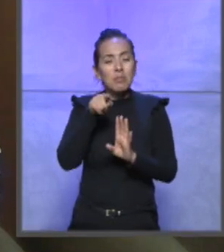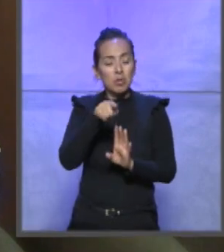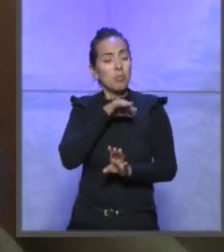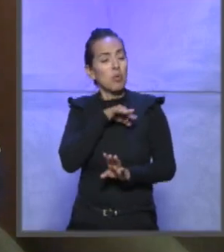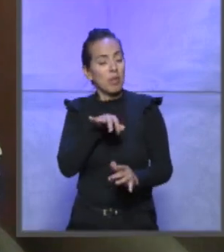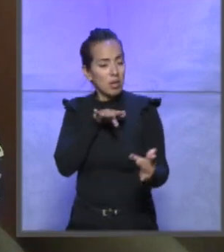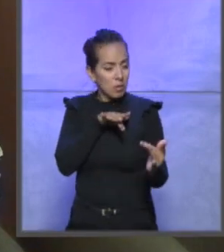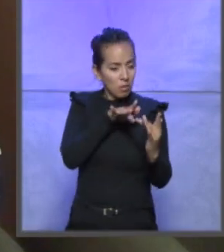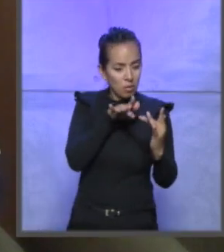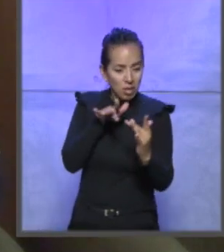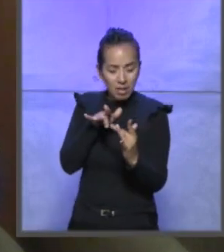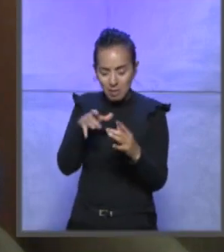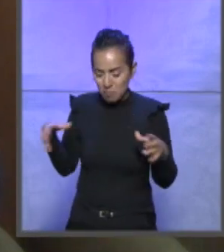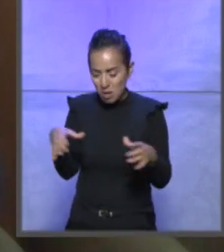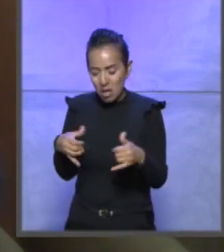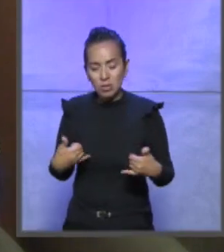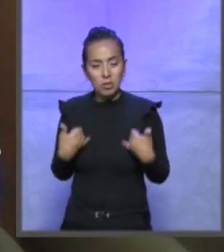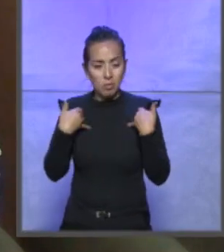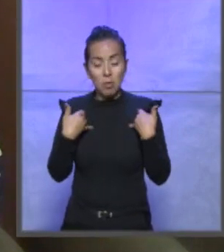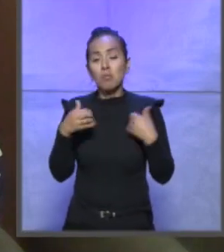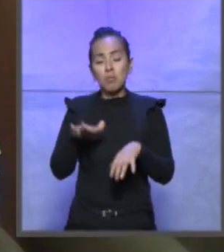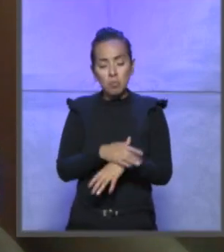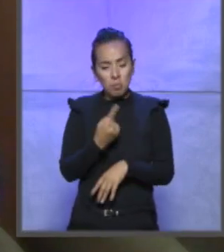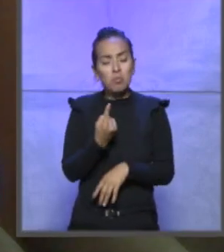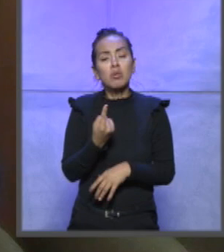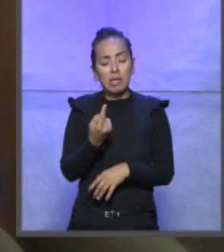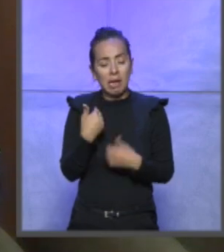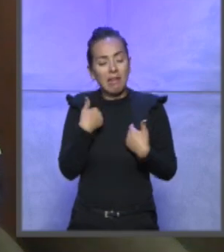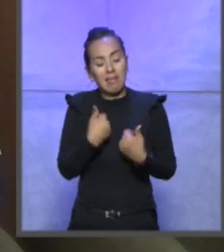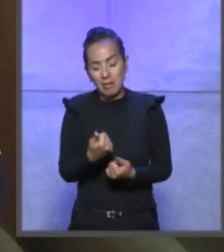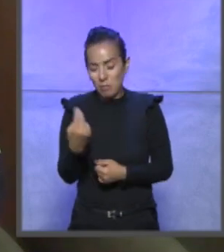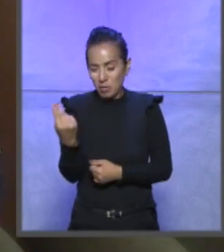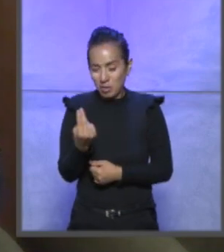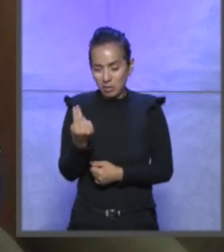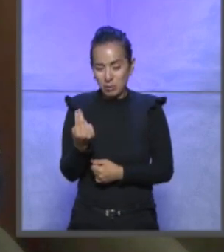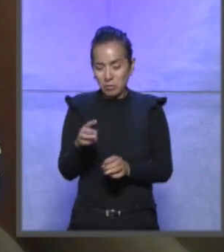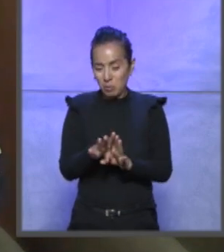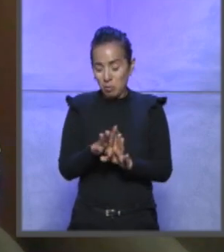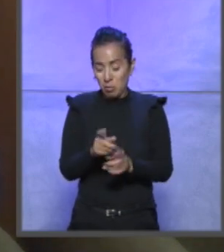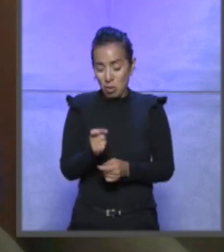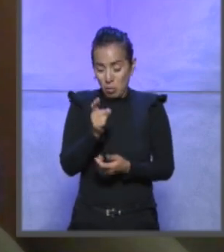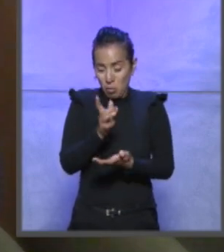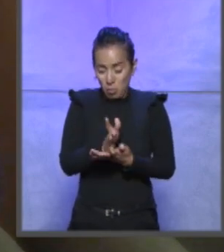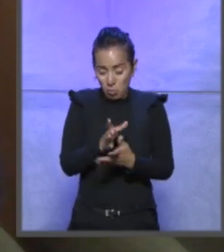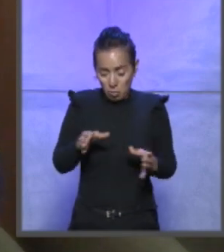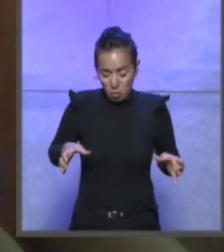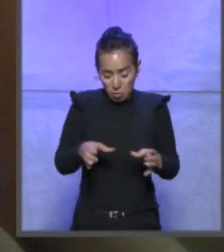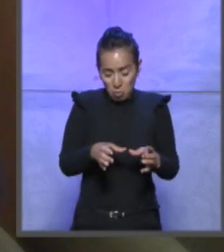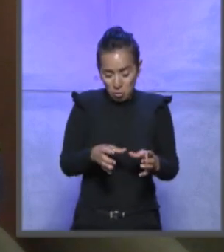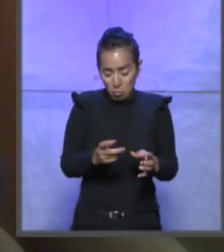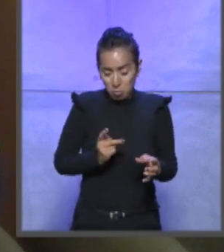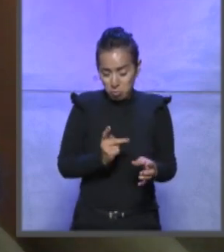activa de poder conectar con nuestra comunidad, porque entendemos las necesidades, pero no las sufrimos, no las dolemos solamente junto